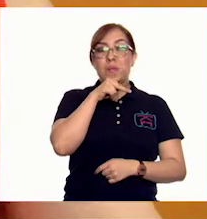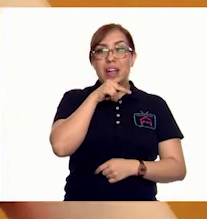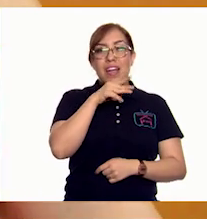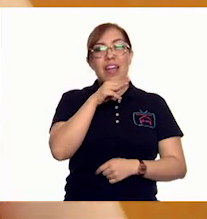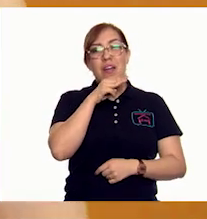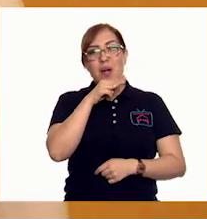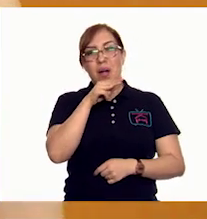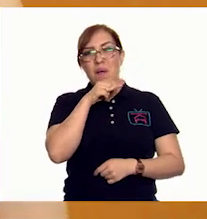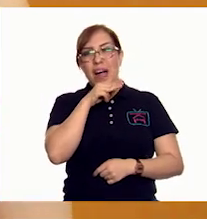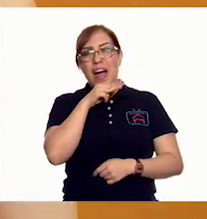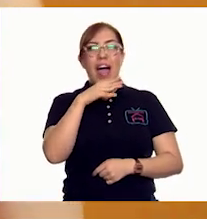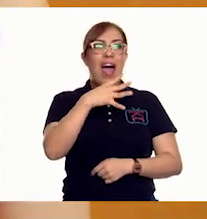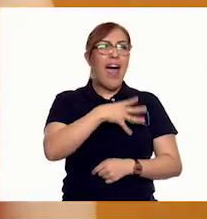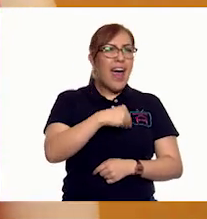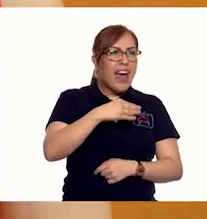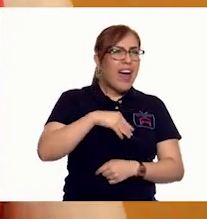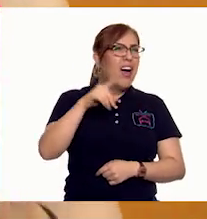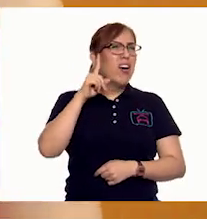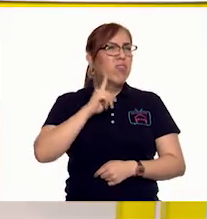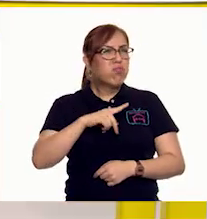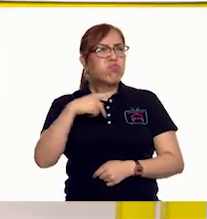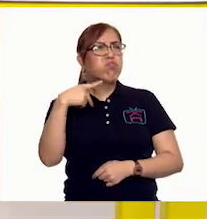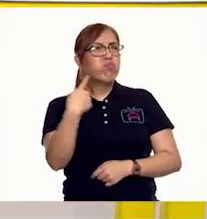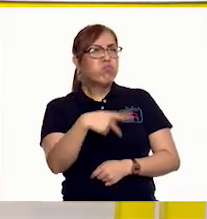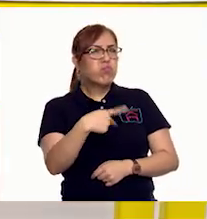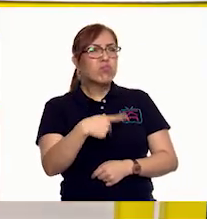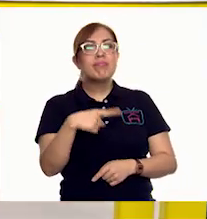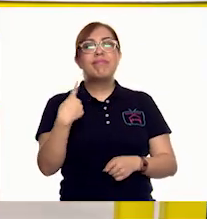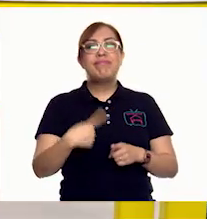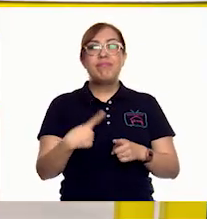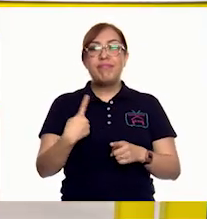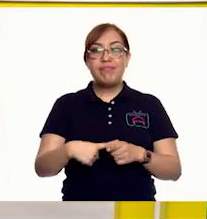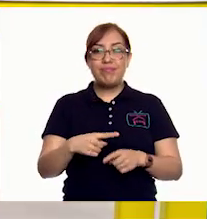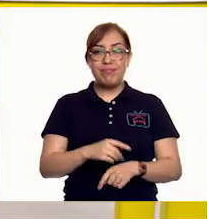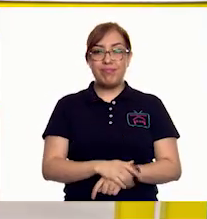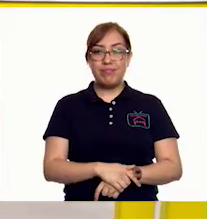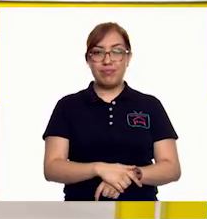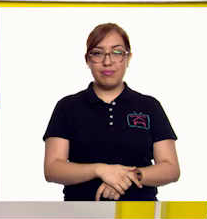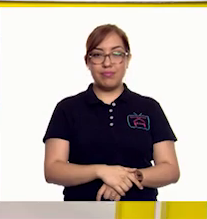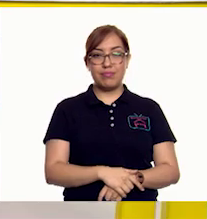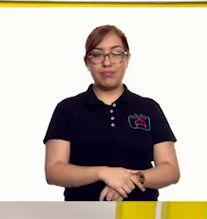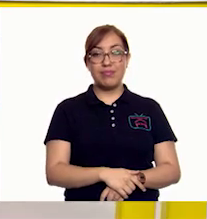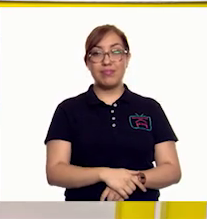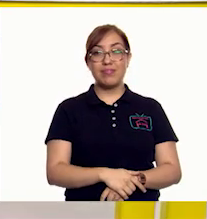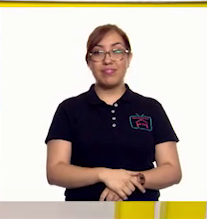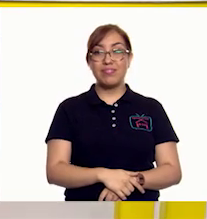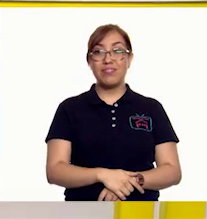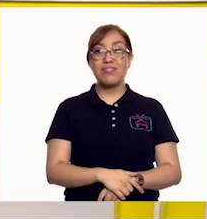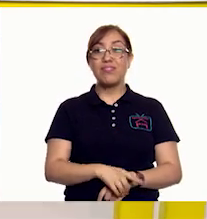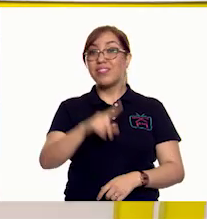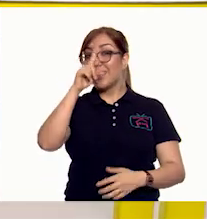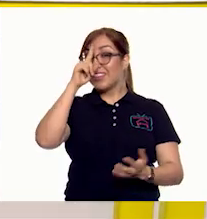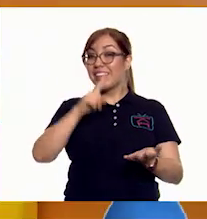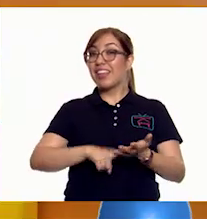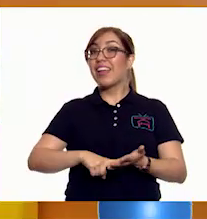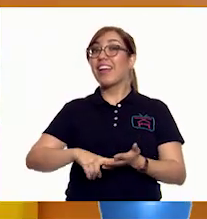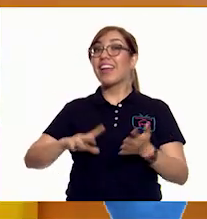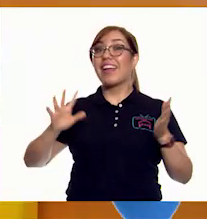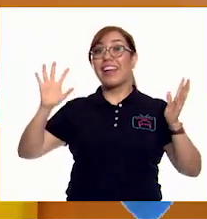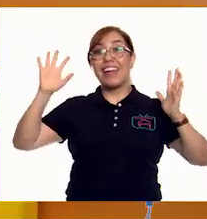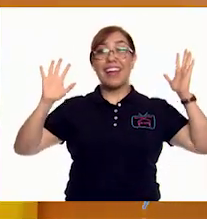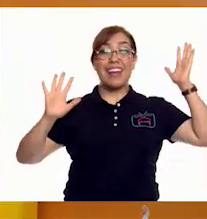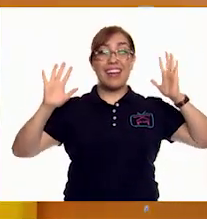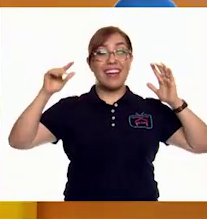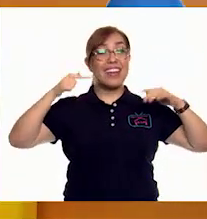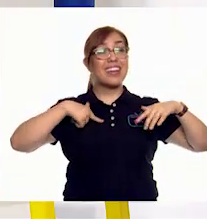que es tuya. Tú también la tienes, Lenny. Ah, sí, yo también tengo tío. ¿Qué crees? ¿Qué crees? ¡Ay, no! ¡Me